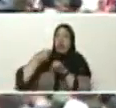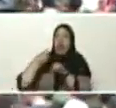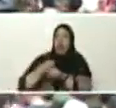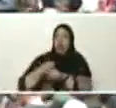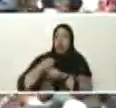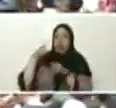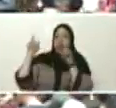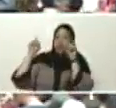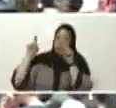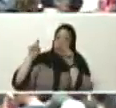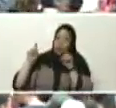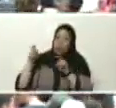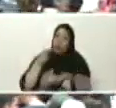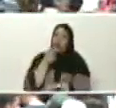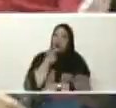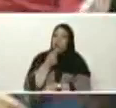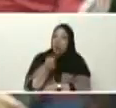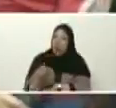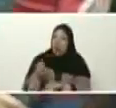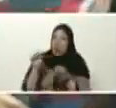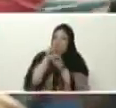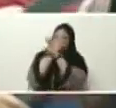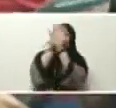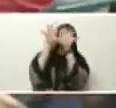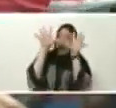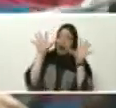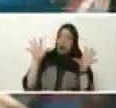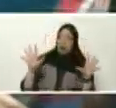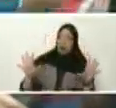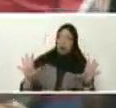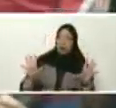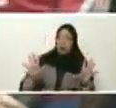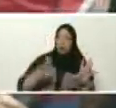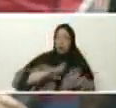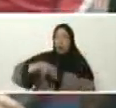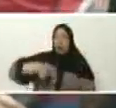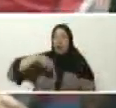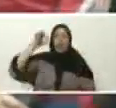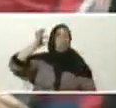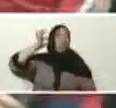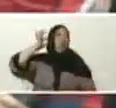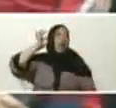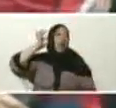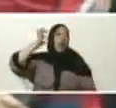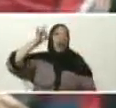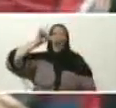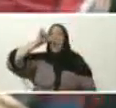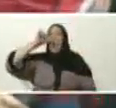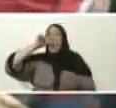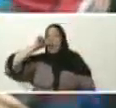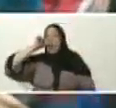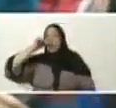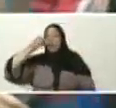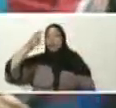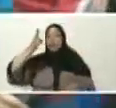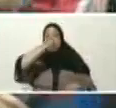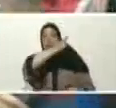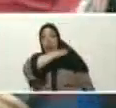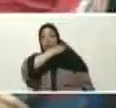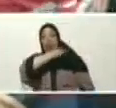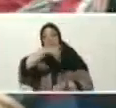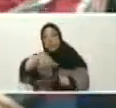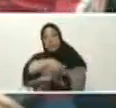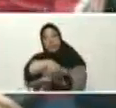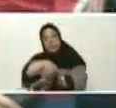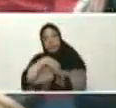pedagógico, sencillo, claro, para que cada una de nuestras mujeres, hombres, jefas y jefes de calle, de comunidad y de